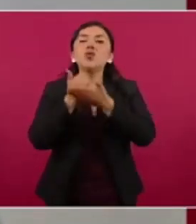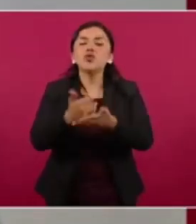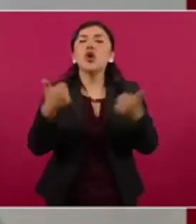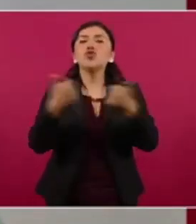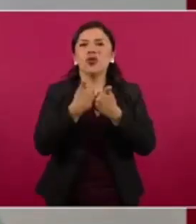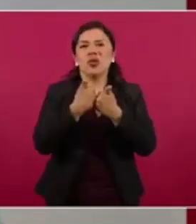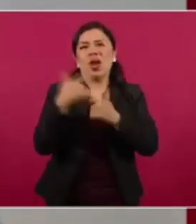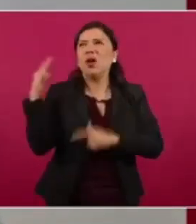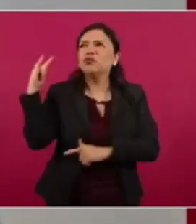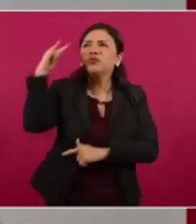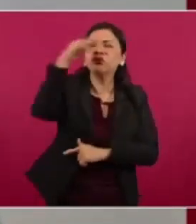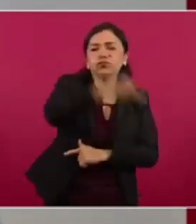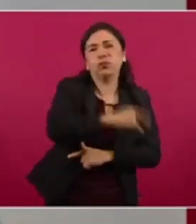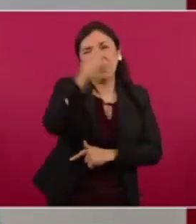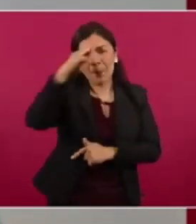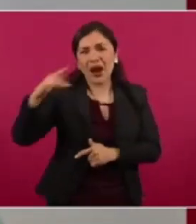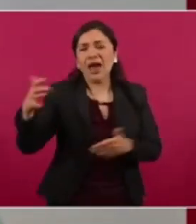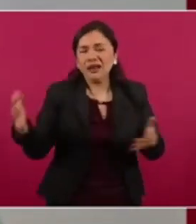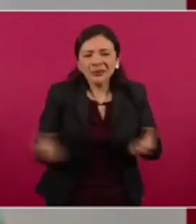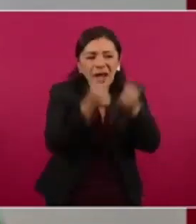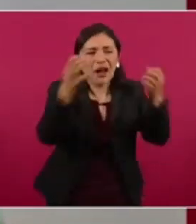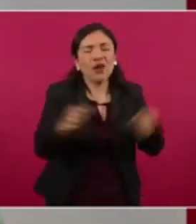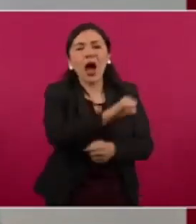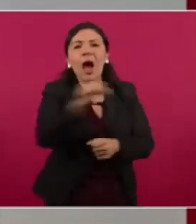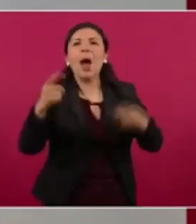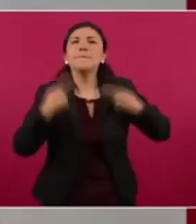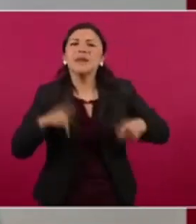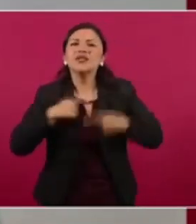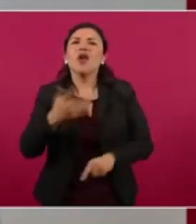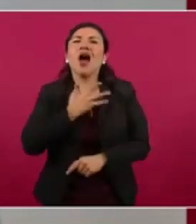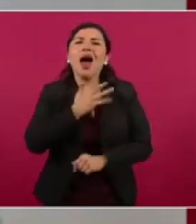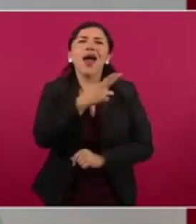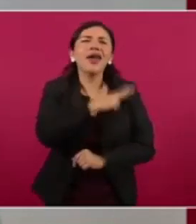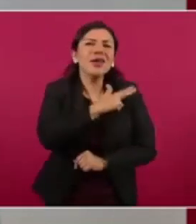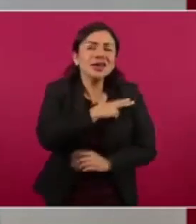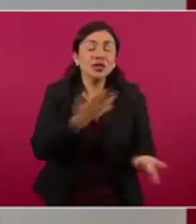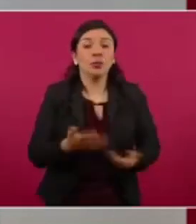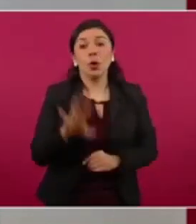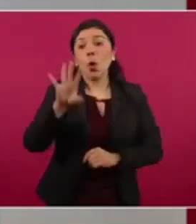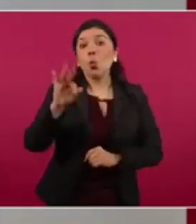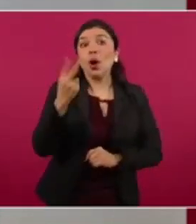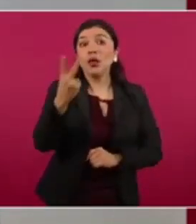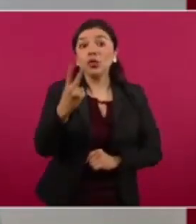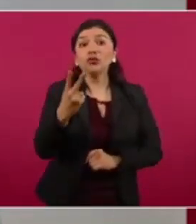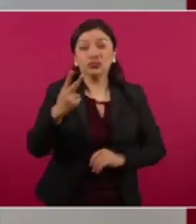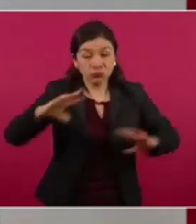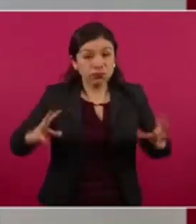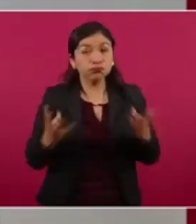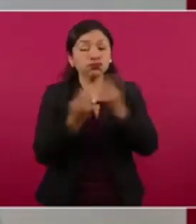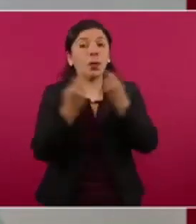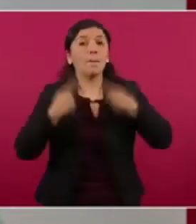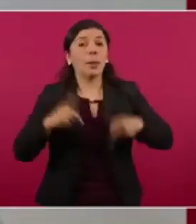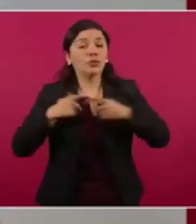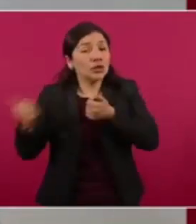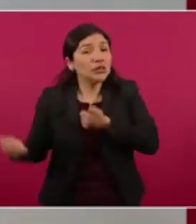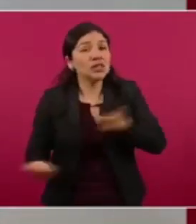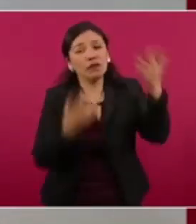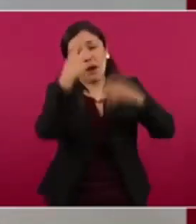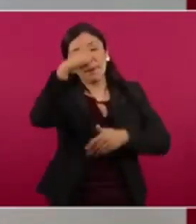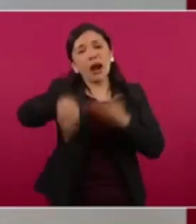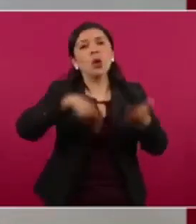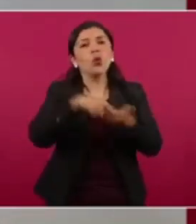aérea a personas que han sido lesionadas. 42 en total se han trasladado a las zonas